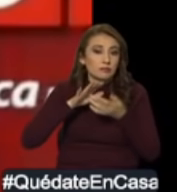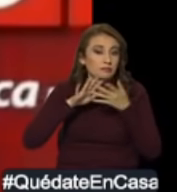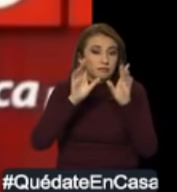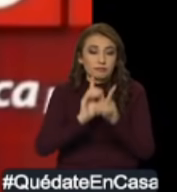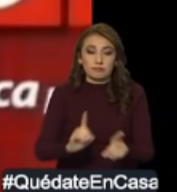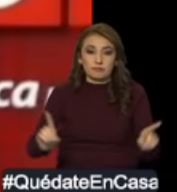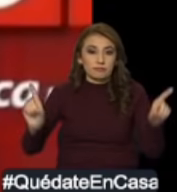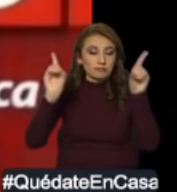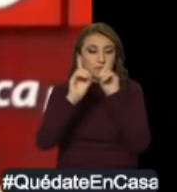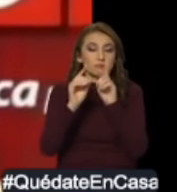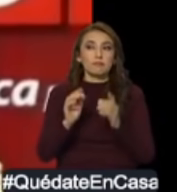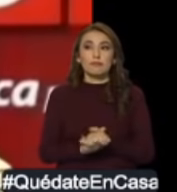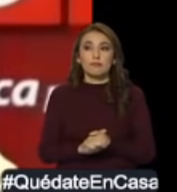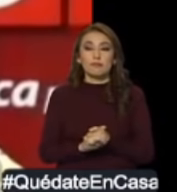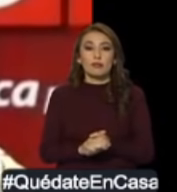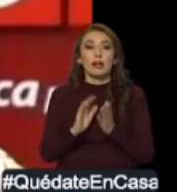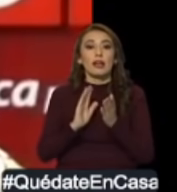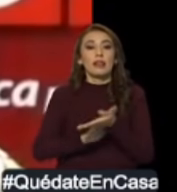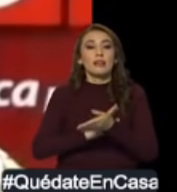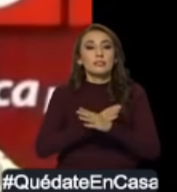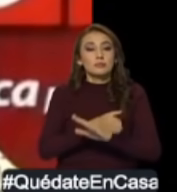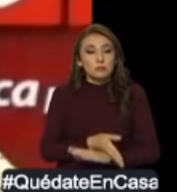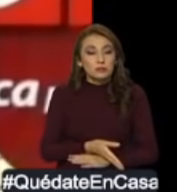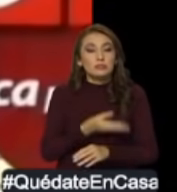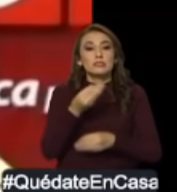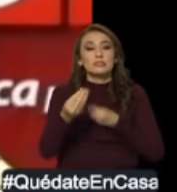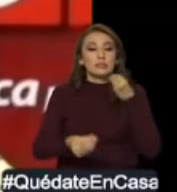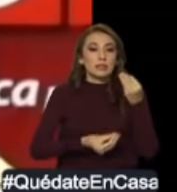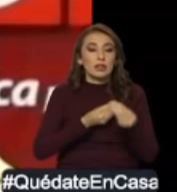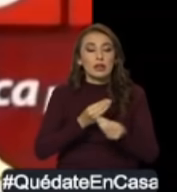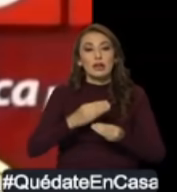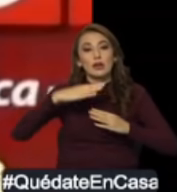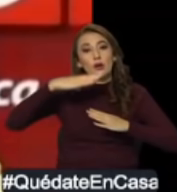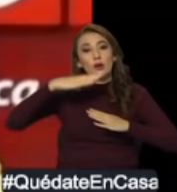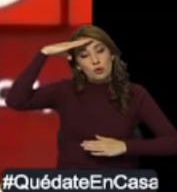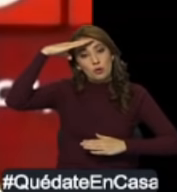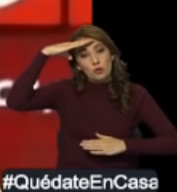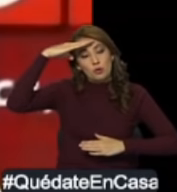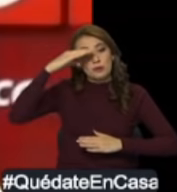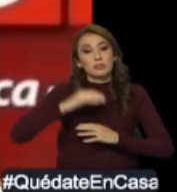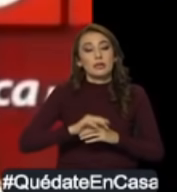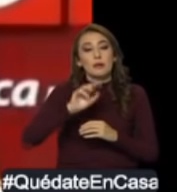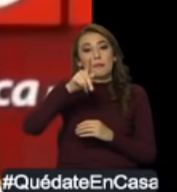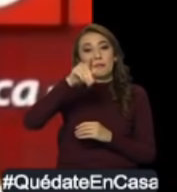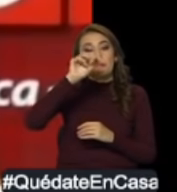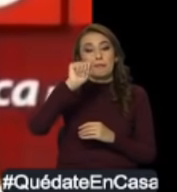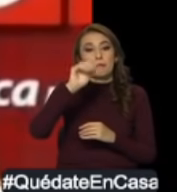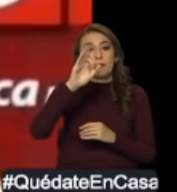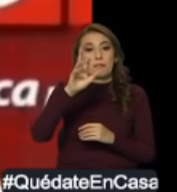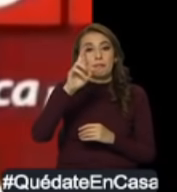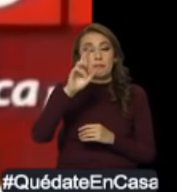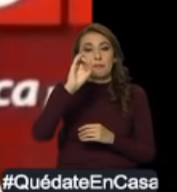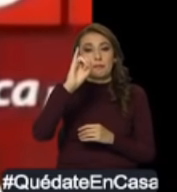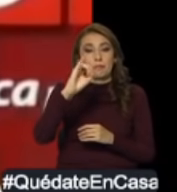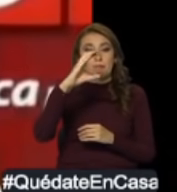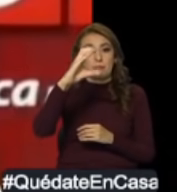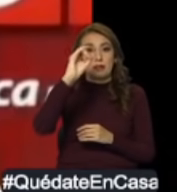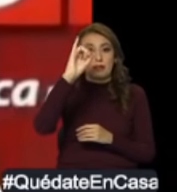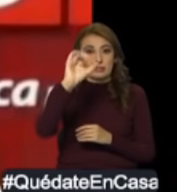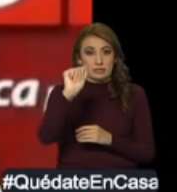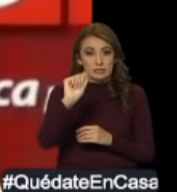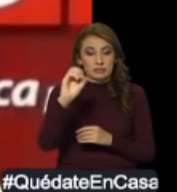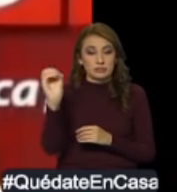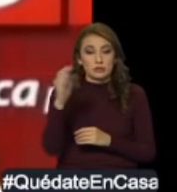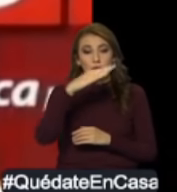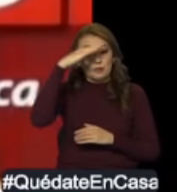su circunscripción. Inmediatamente después escucharemos al comandante general de la Policía Nacional con un análisis sobre las cifras